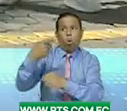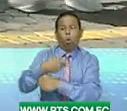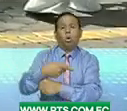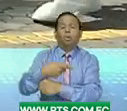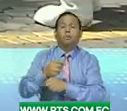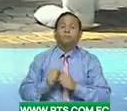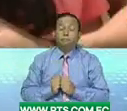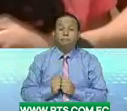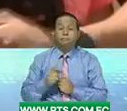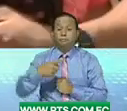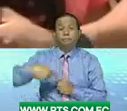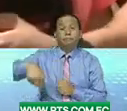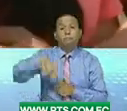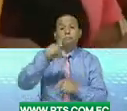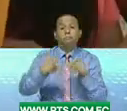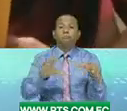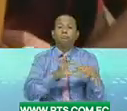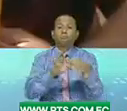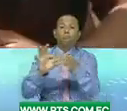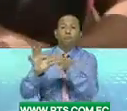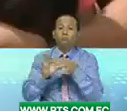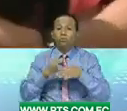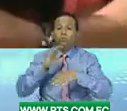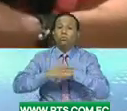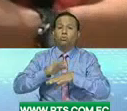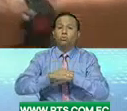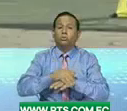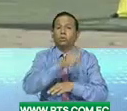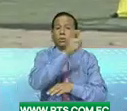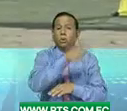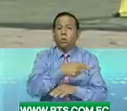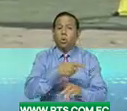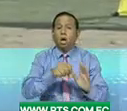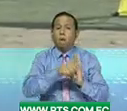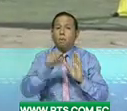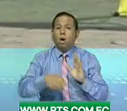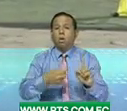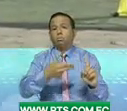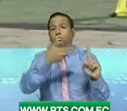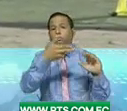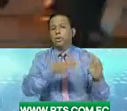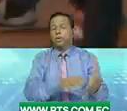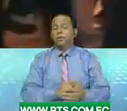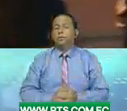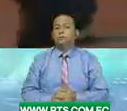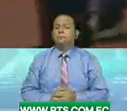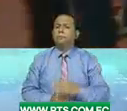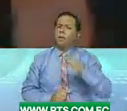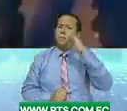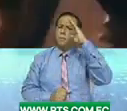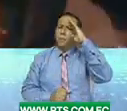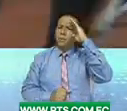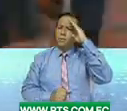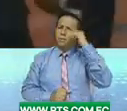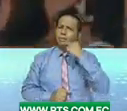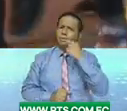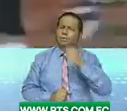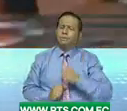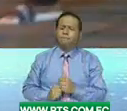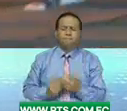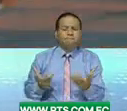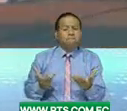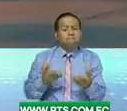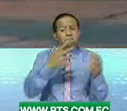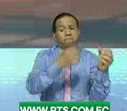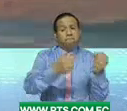sido relacionadas a esta muerte violenta. Lo que la policía espera es que no hayan sorpresas en cuanto a